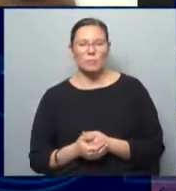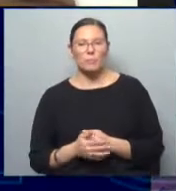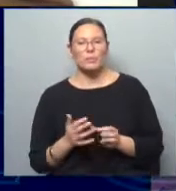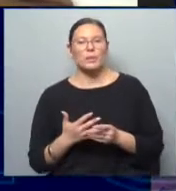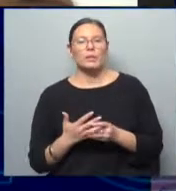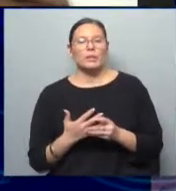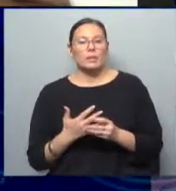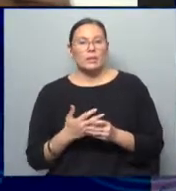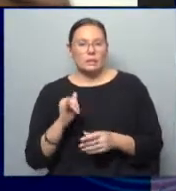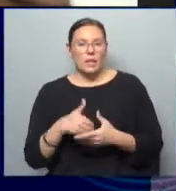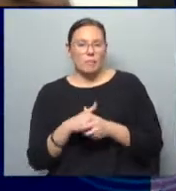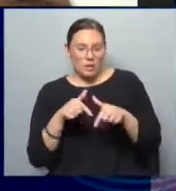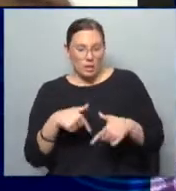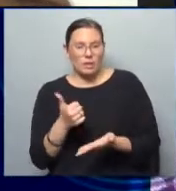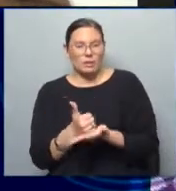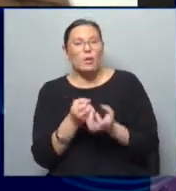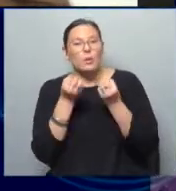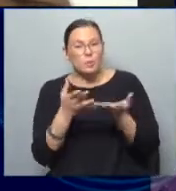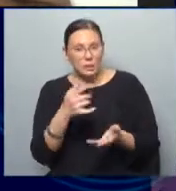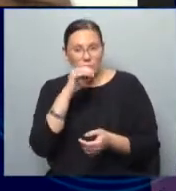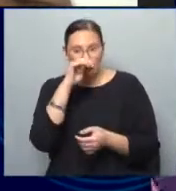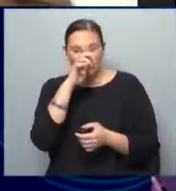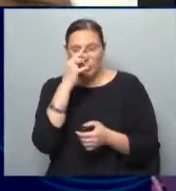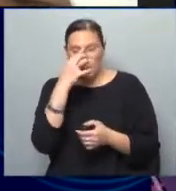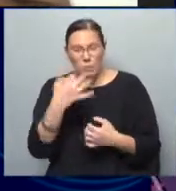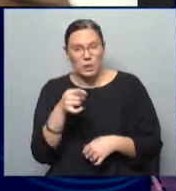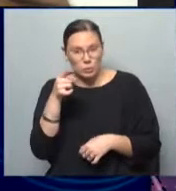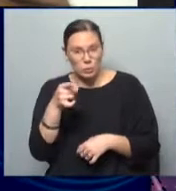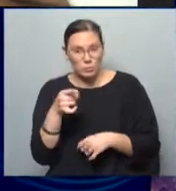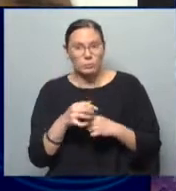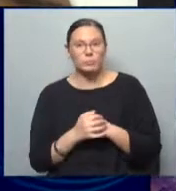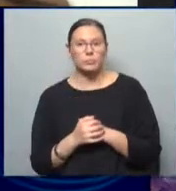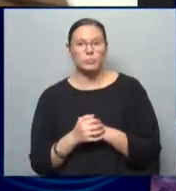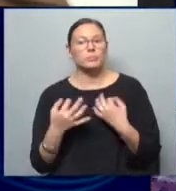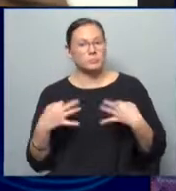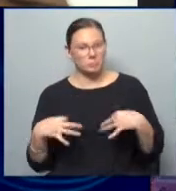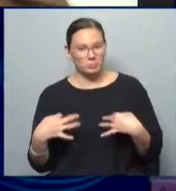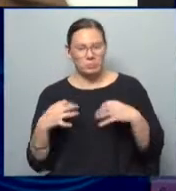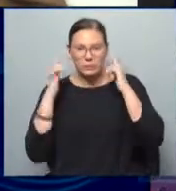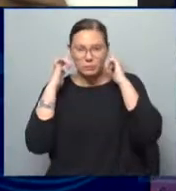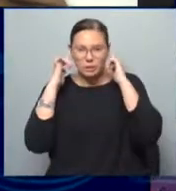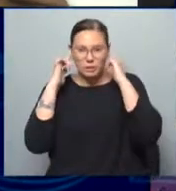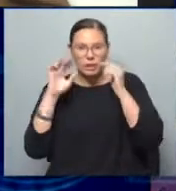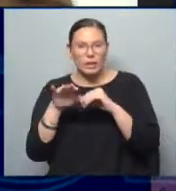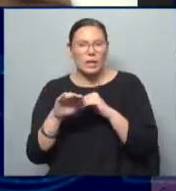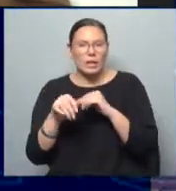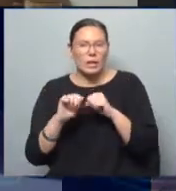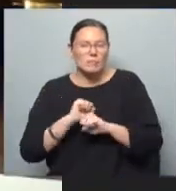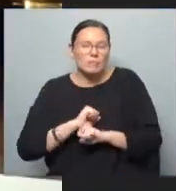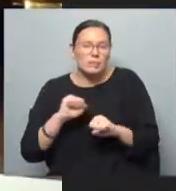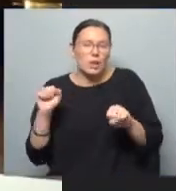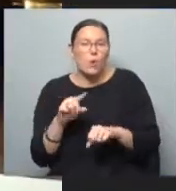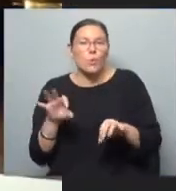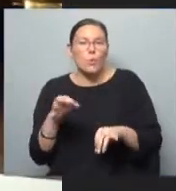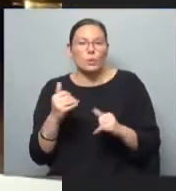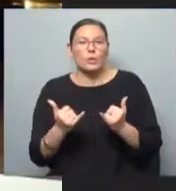Pero por supuesto, amigos, por aquí ando. ¿Cómo están ustedes? Muy bien, ¿y vos? Bien, bien, de bien aquí, madrugando. Es el único día de la